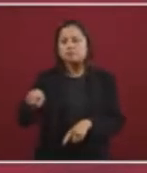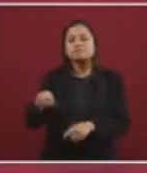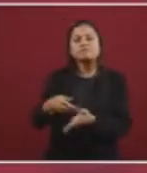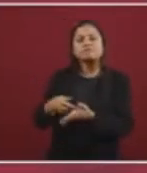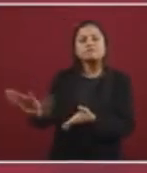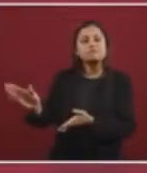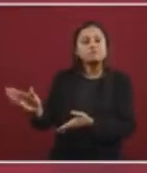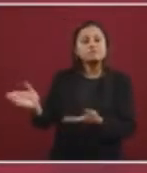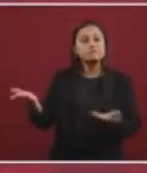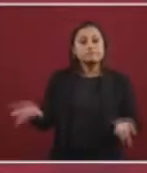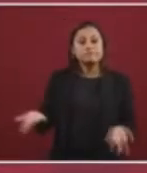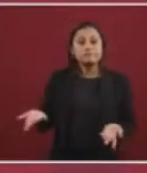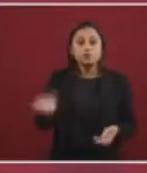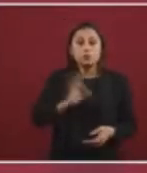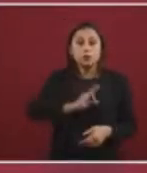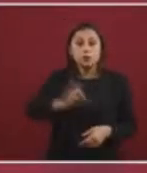Así despidieron